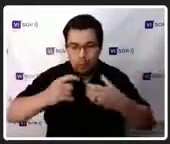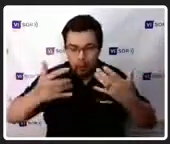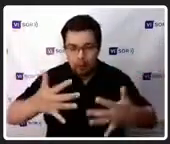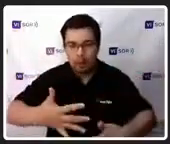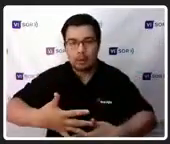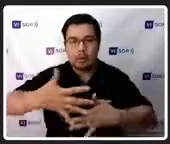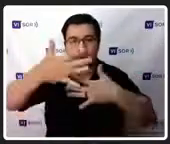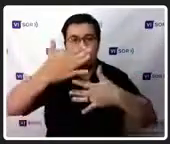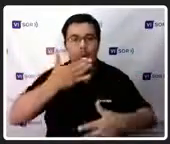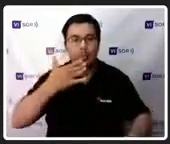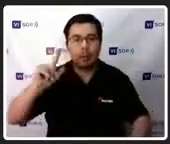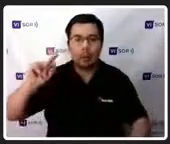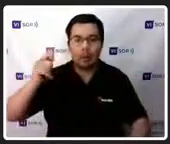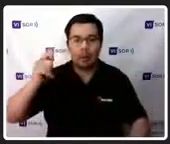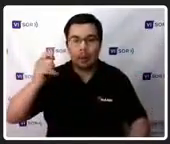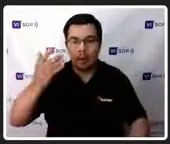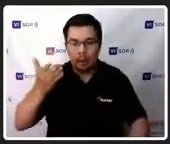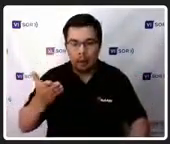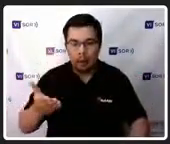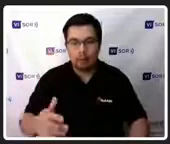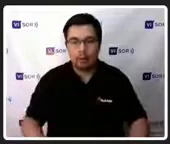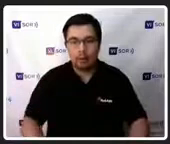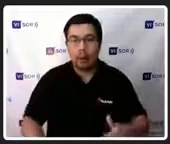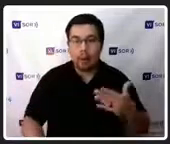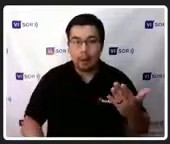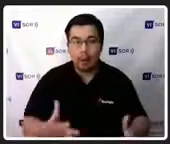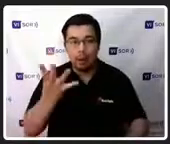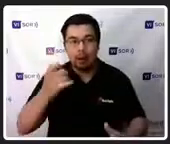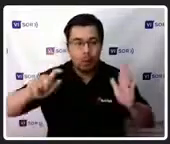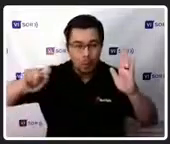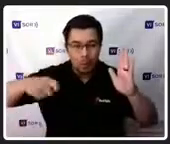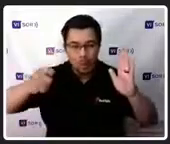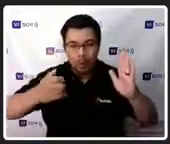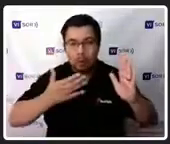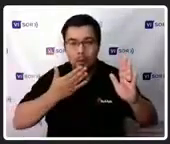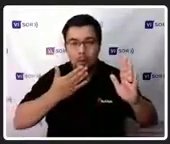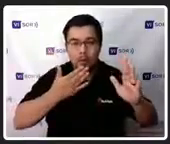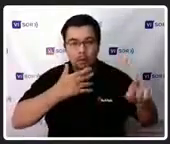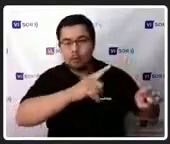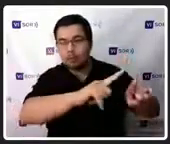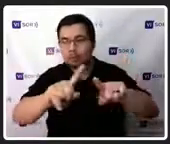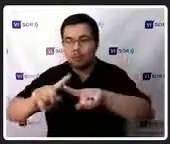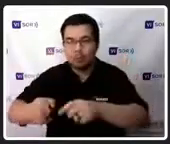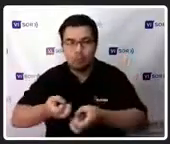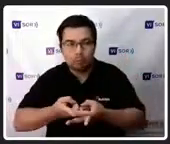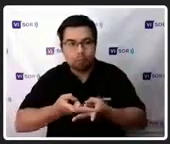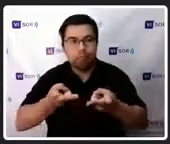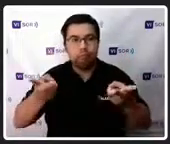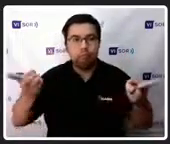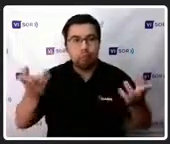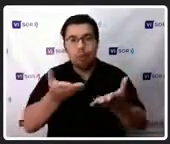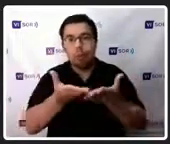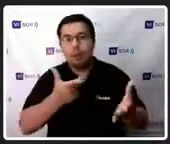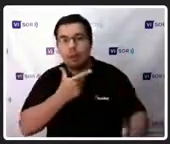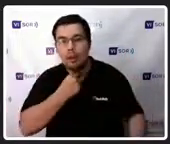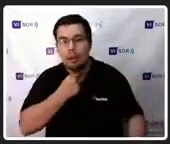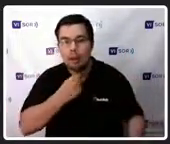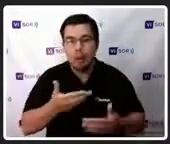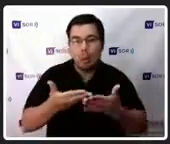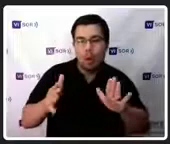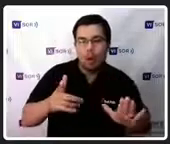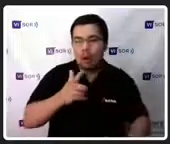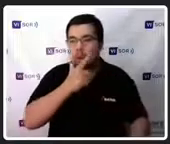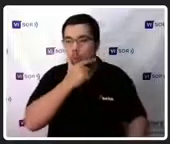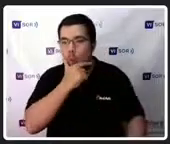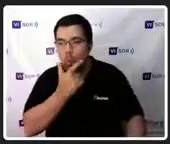Estas transmisiones entiendo que quedan grabadas, así que también las van a poder compartir a quienes ustedes quieran. Y cualquier pregunta, duda, inquietud, estamos aquí